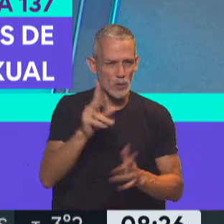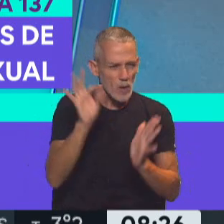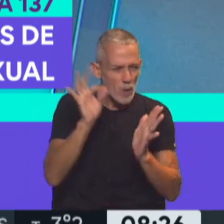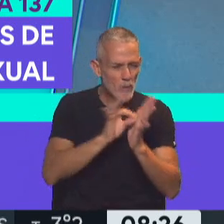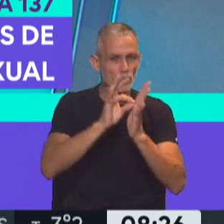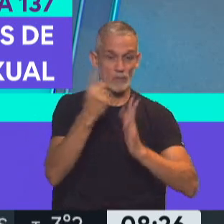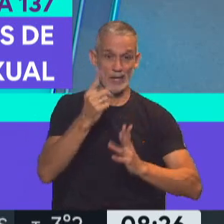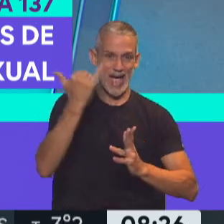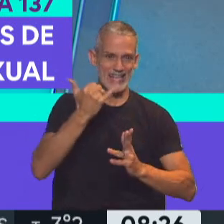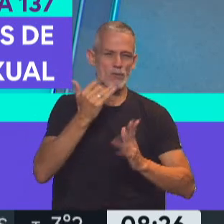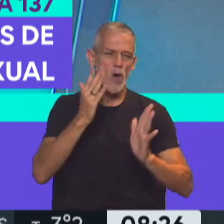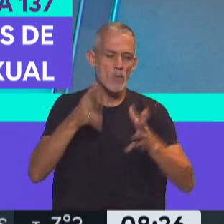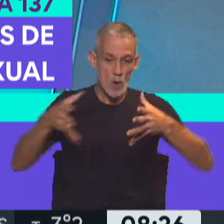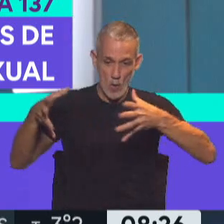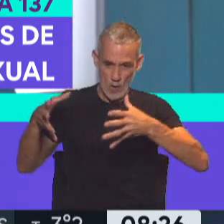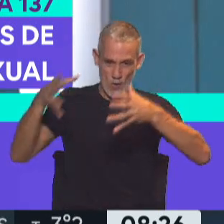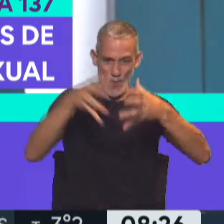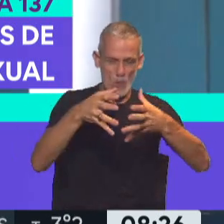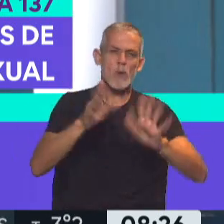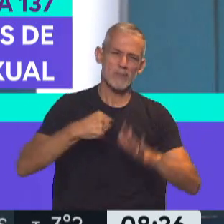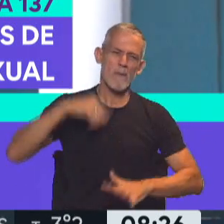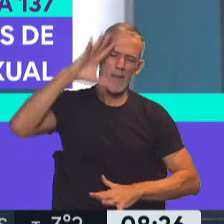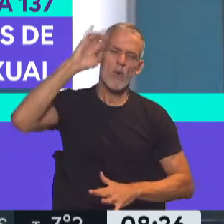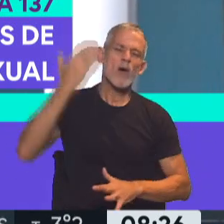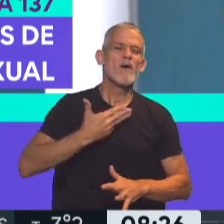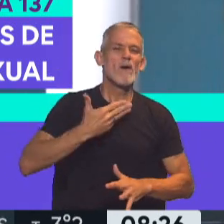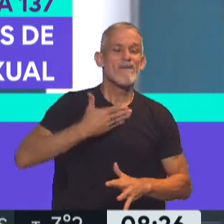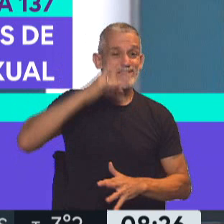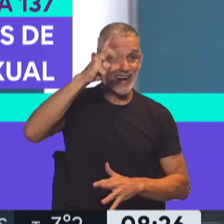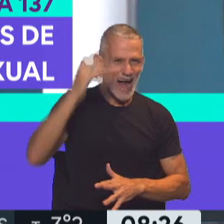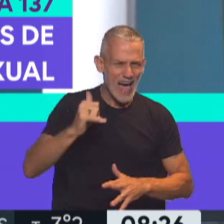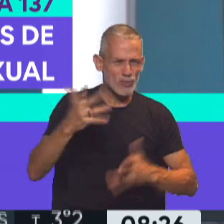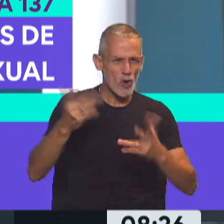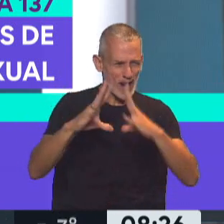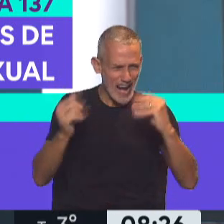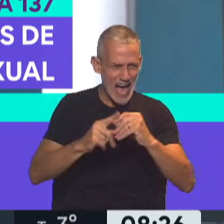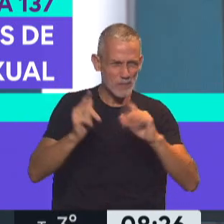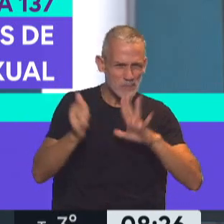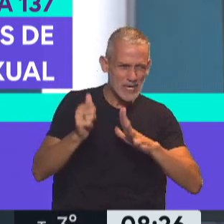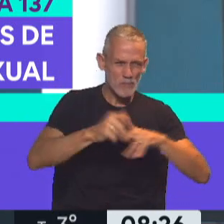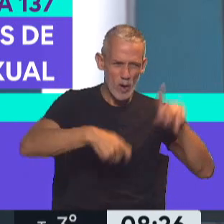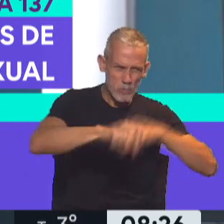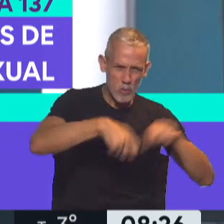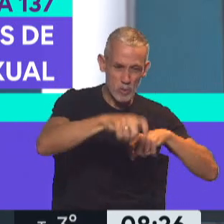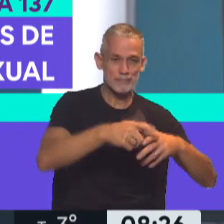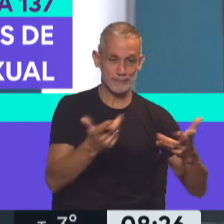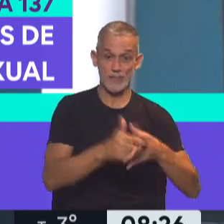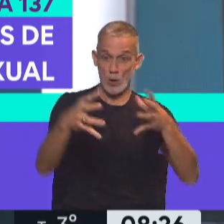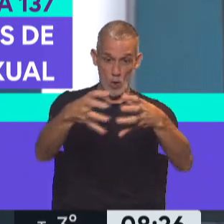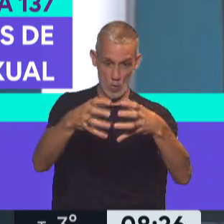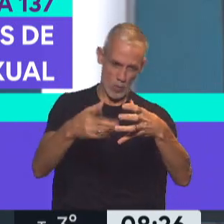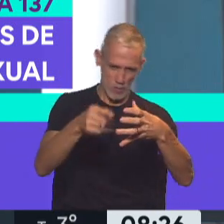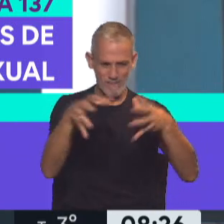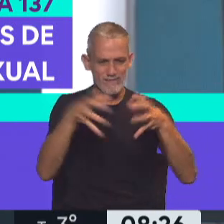que se produce una agresión en grupo, recuerdo de Fernando Báez Sosa, esto de ahora, tiene que ver con un grupo. Tiene